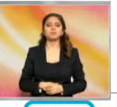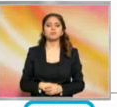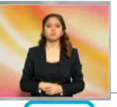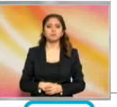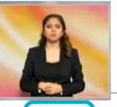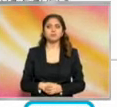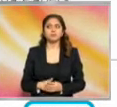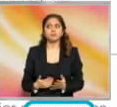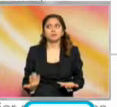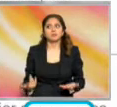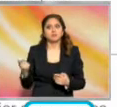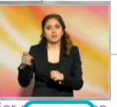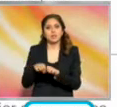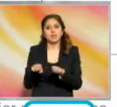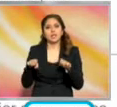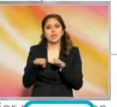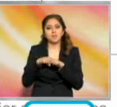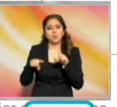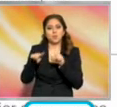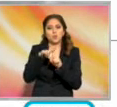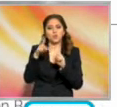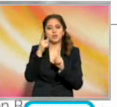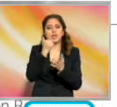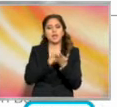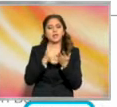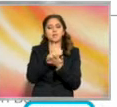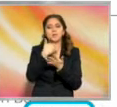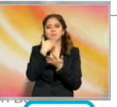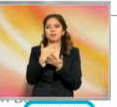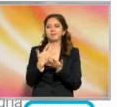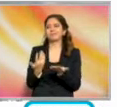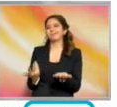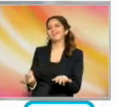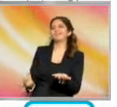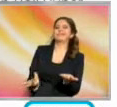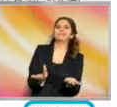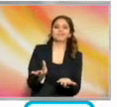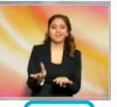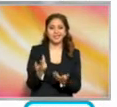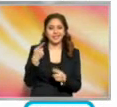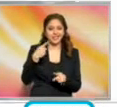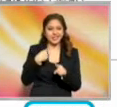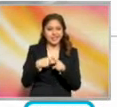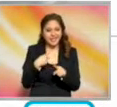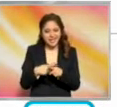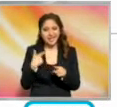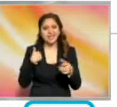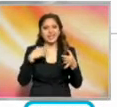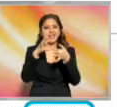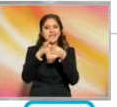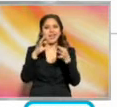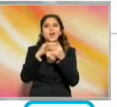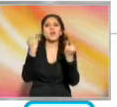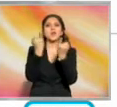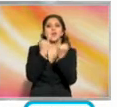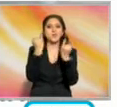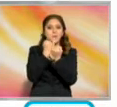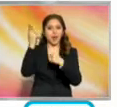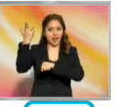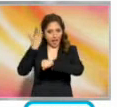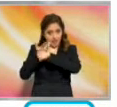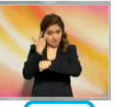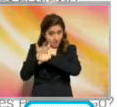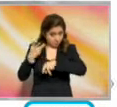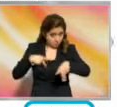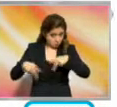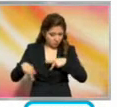equipo. No lo estoy viendo ahí. bueno, voy a... Tiene sesgo. bueno, Tiene sesgo, Tiene se me hace sesgo, por El más o hermanario de menos. las Cruz Azul. Águilas, ¿no? No. Ahora